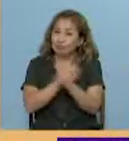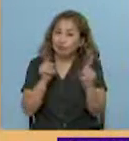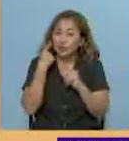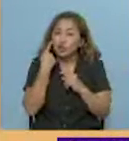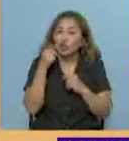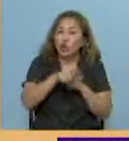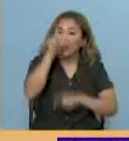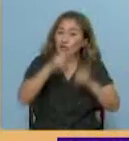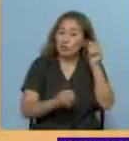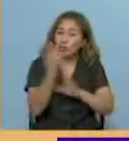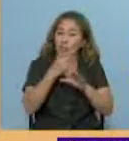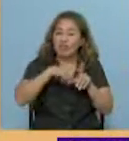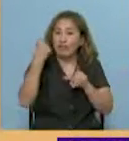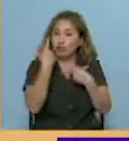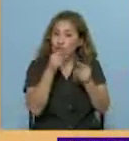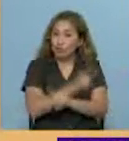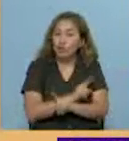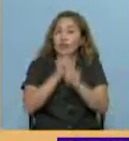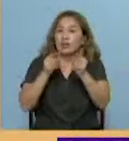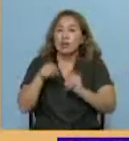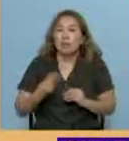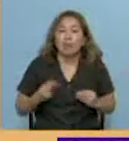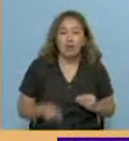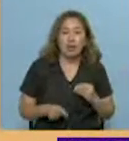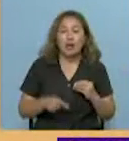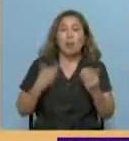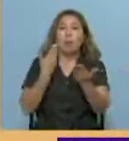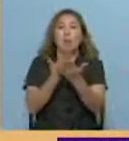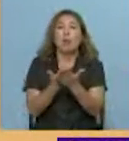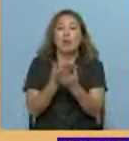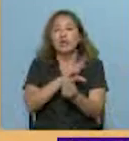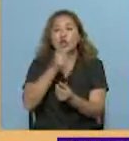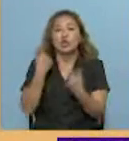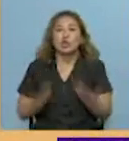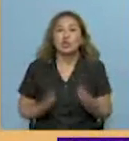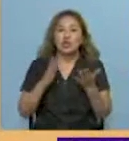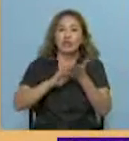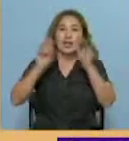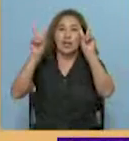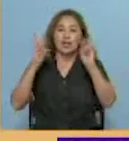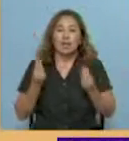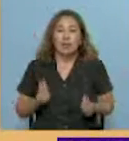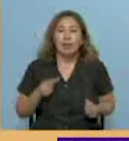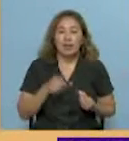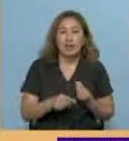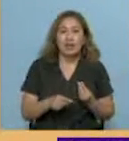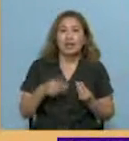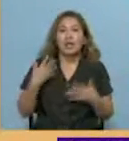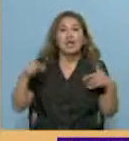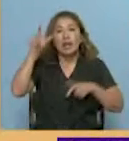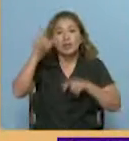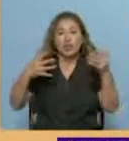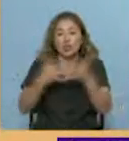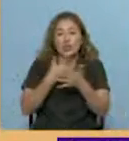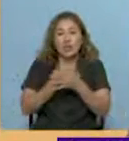pasando y también hacer un replanteo como ser el tema de lo que está padeciendo con el